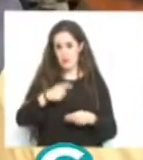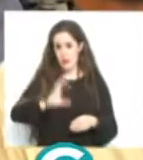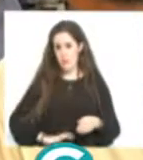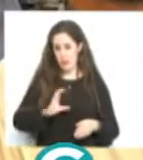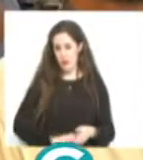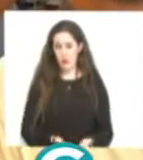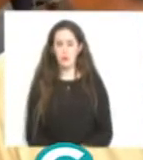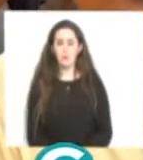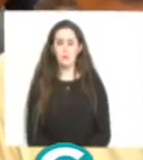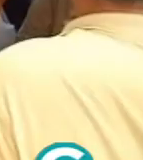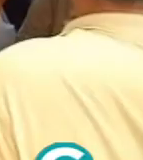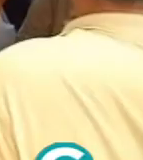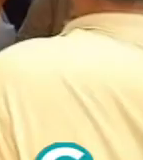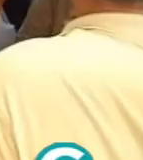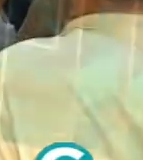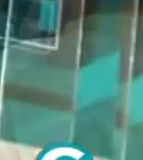salarios.